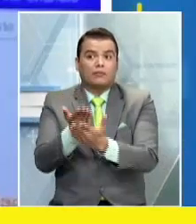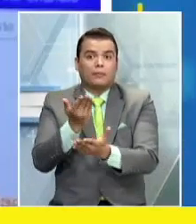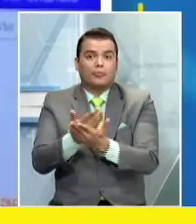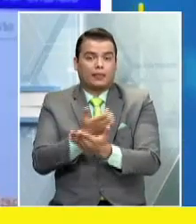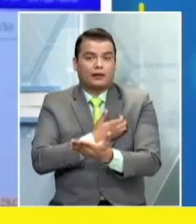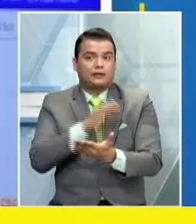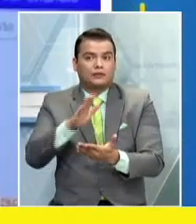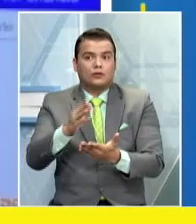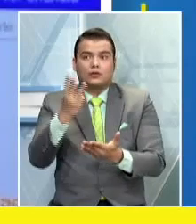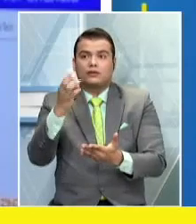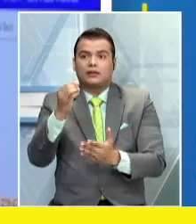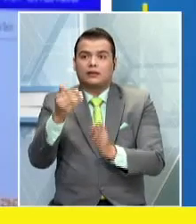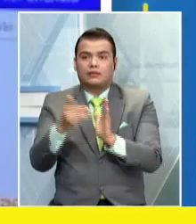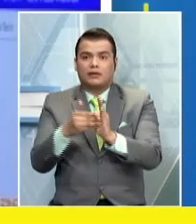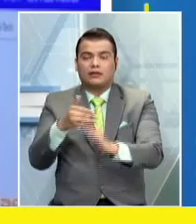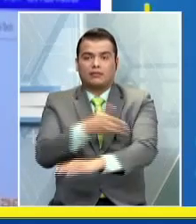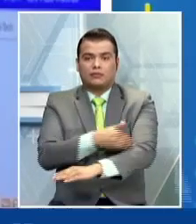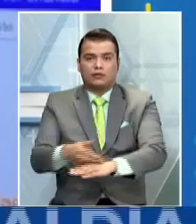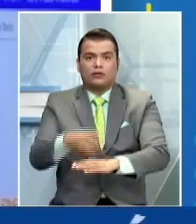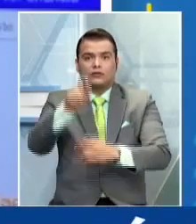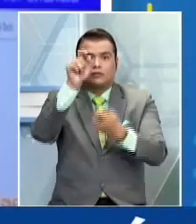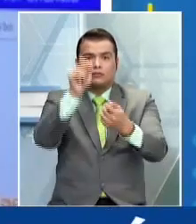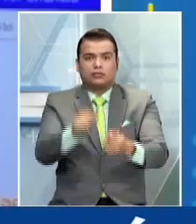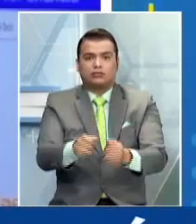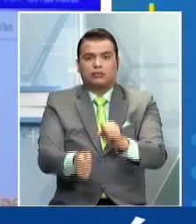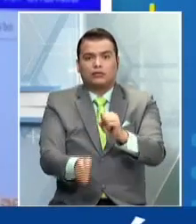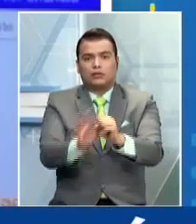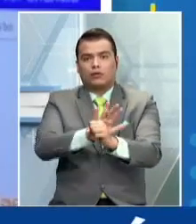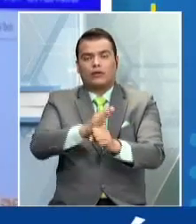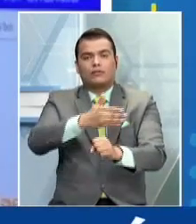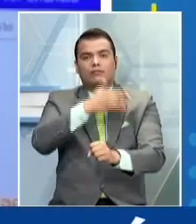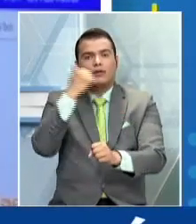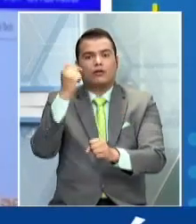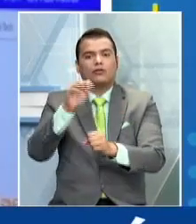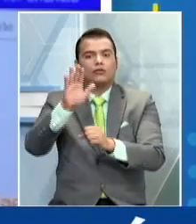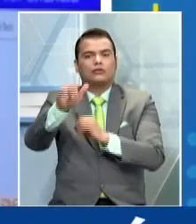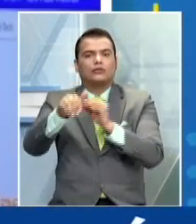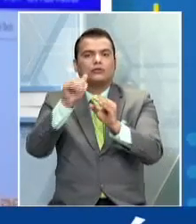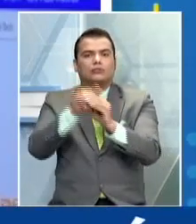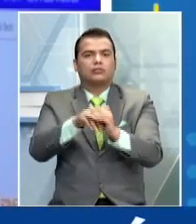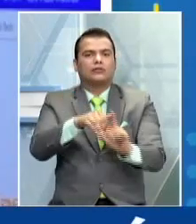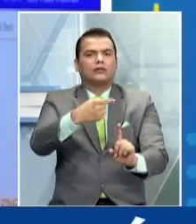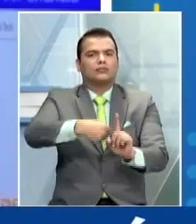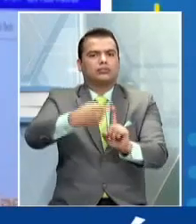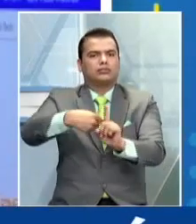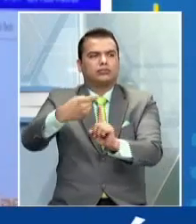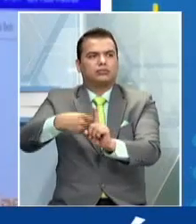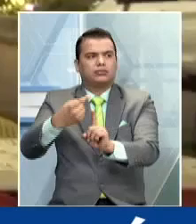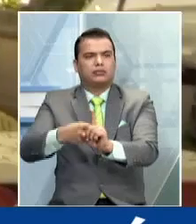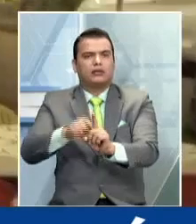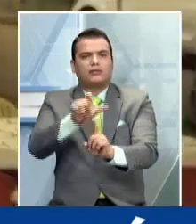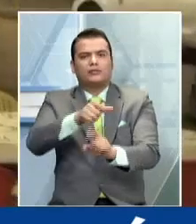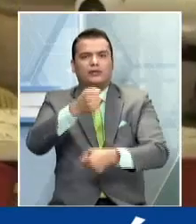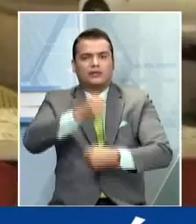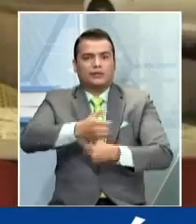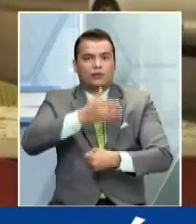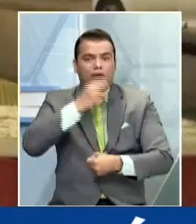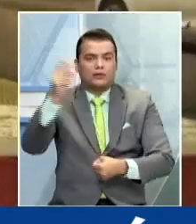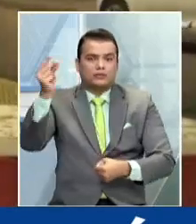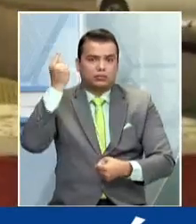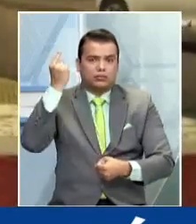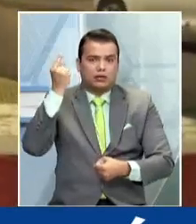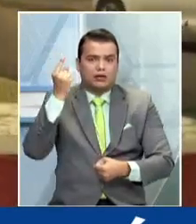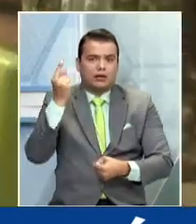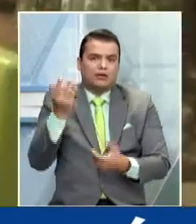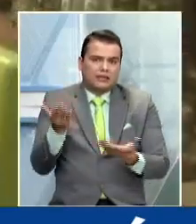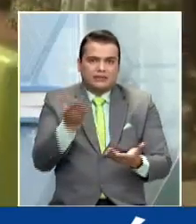millones de pesos que iba a invertir en vacunas COVID los destine en una renta básica a quienes han perdido su empleo por la crisis económica